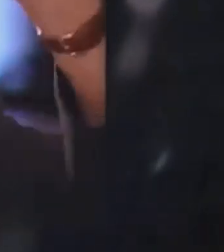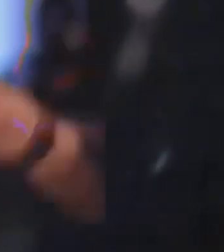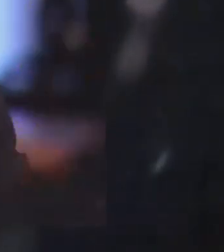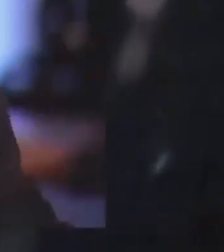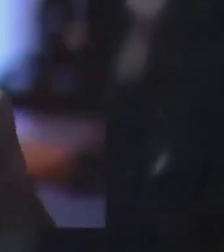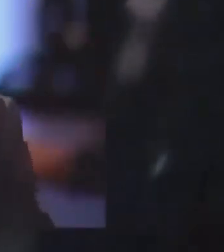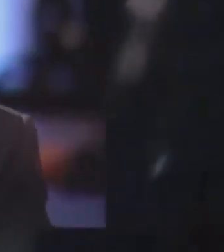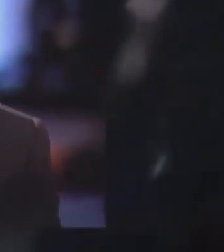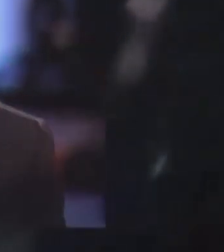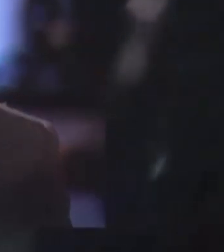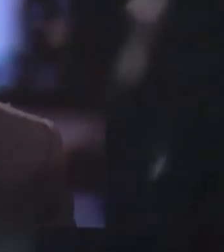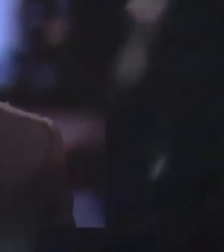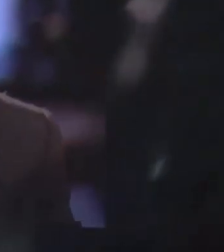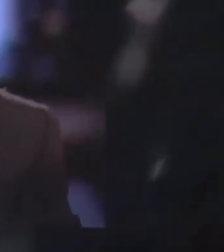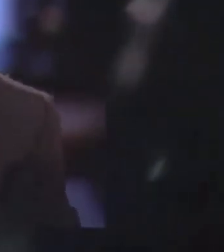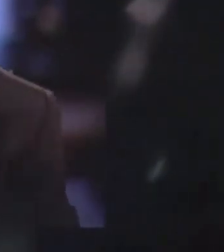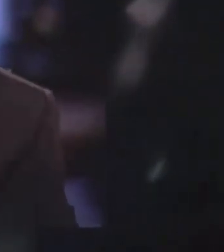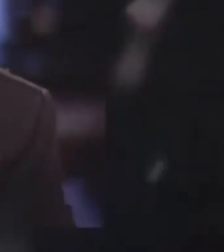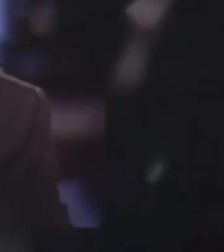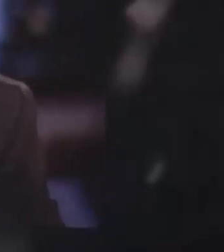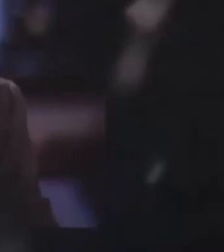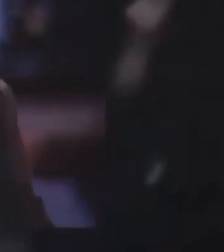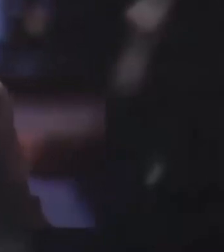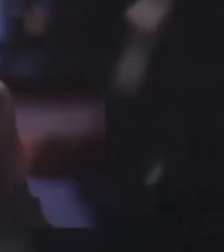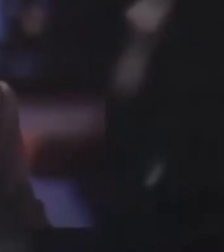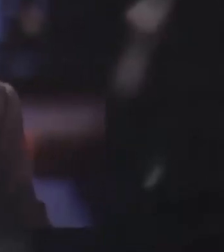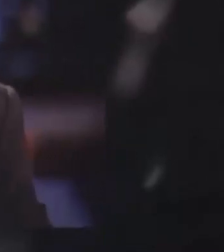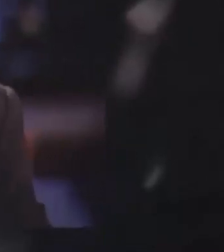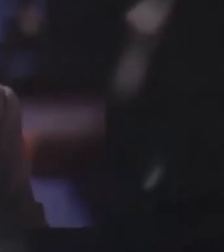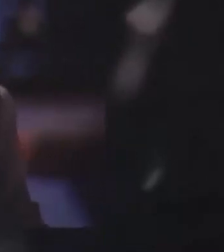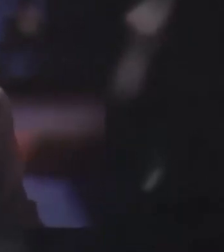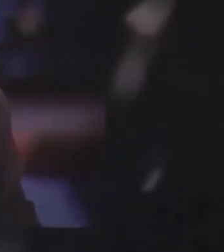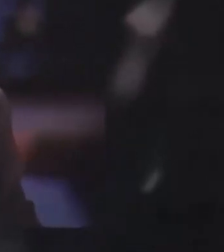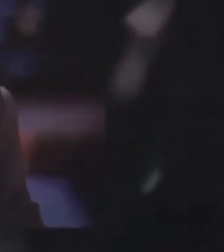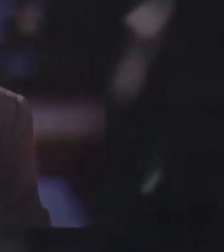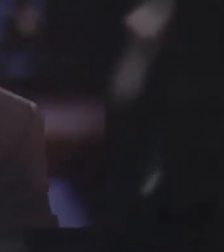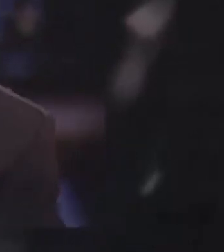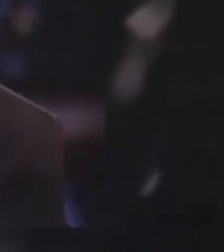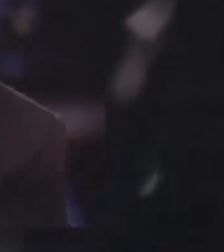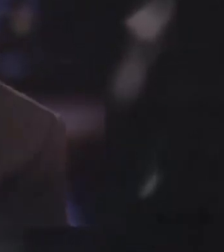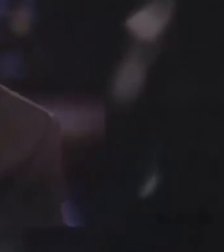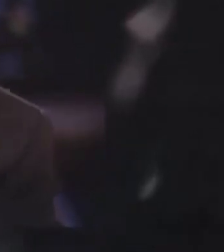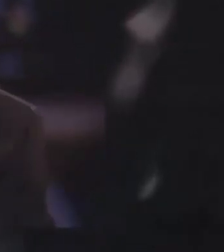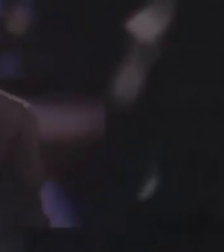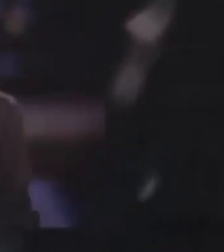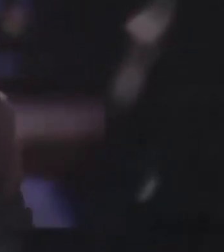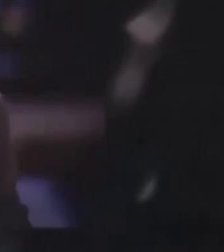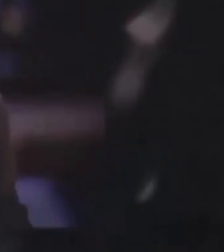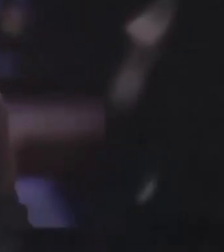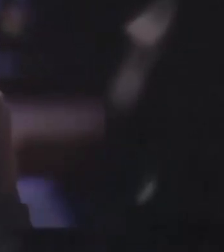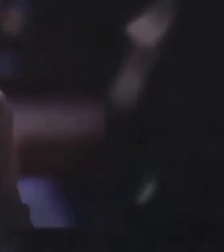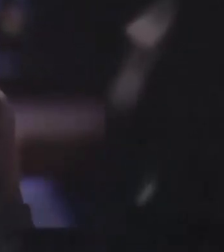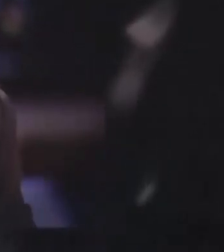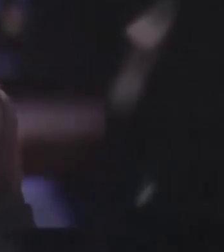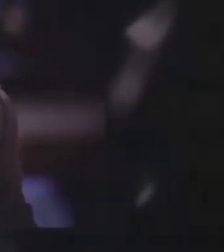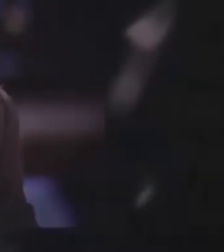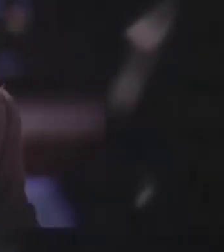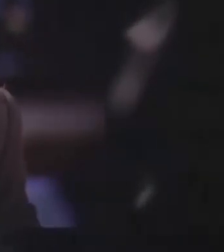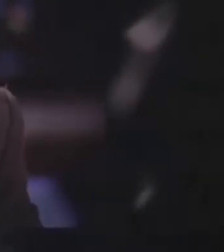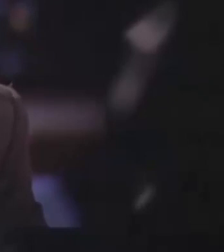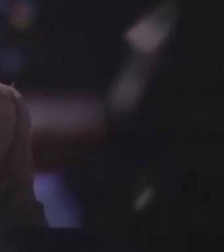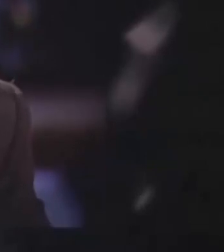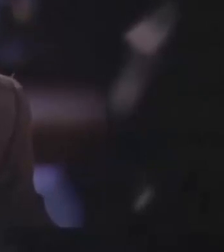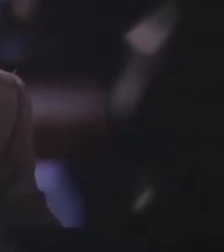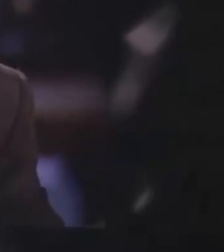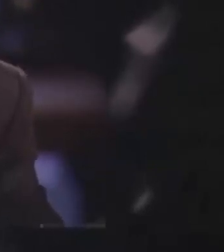largué euros 4 kos y volví a mi asiento pero los papeles fueron más lentos que yo y de repente llegaron ahí y le cayeron